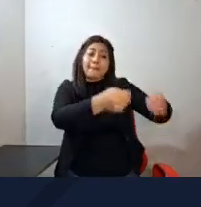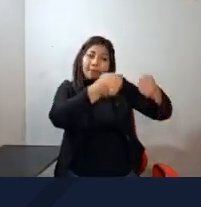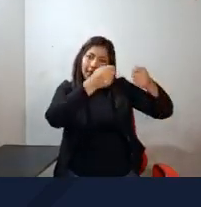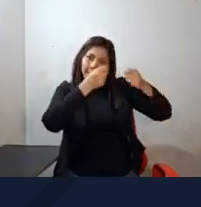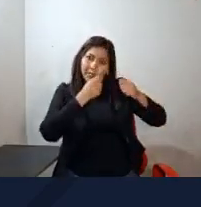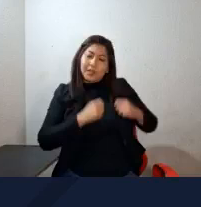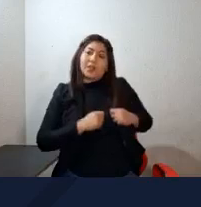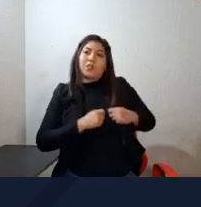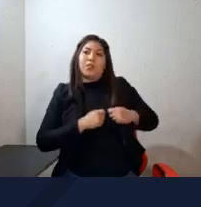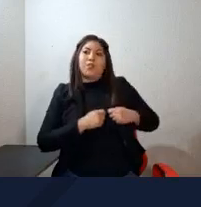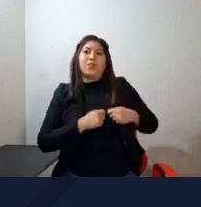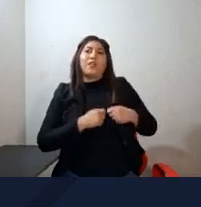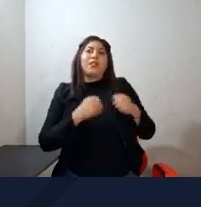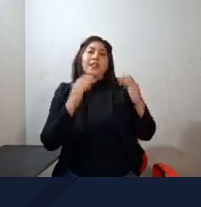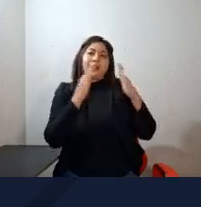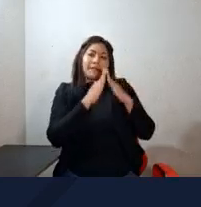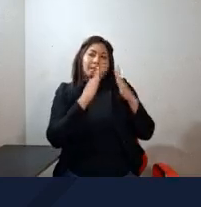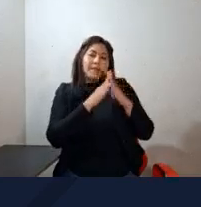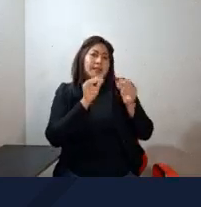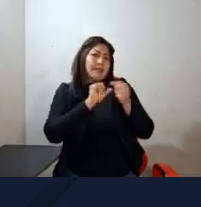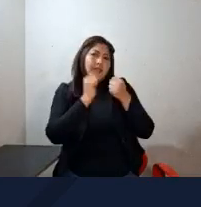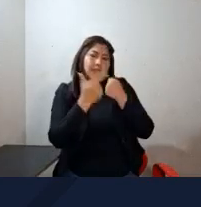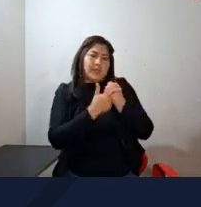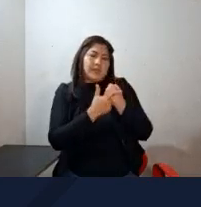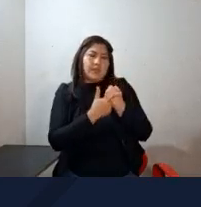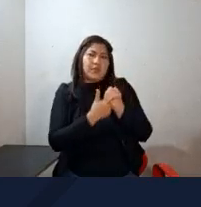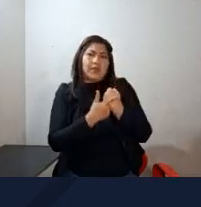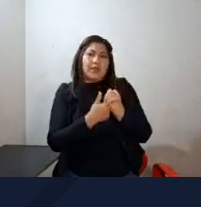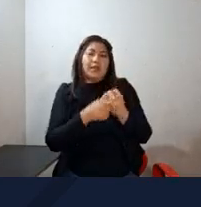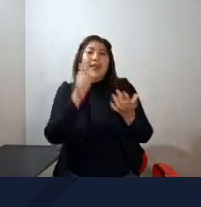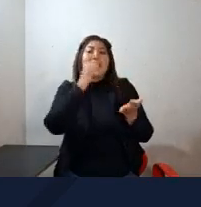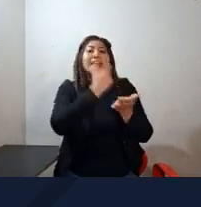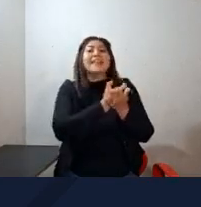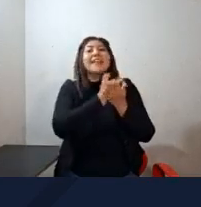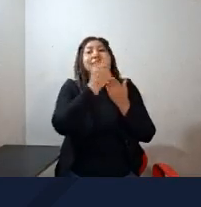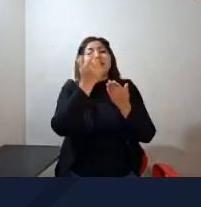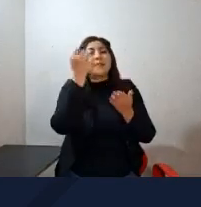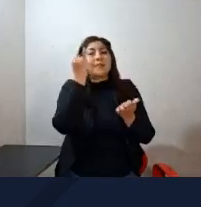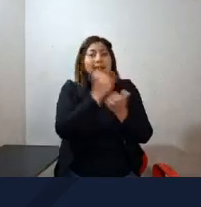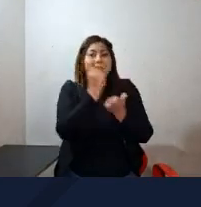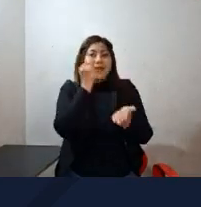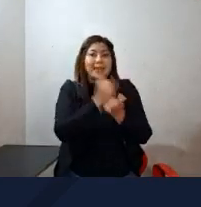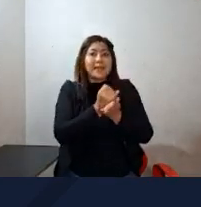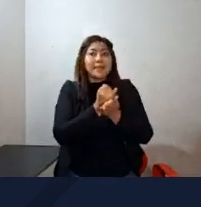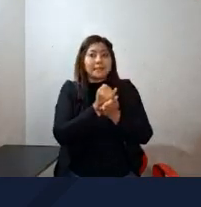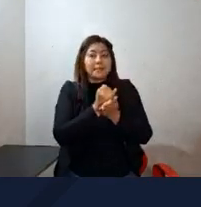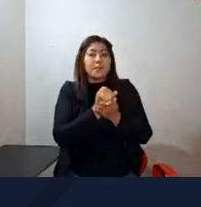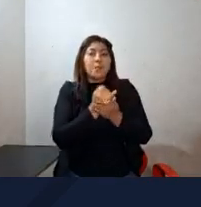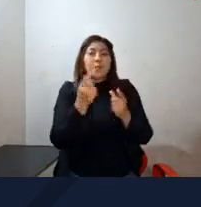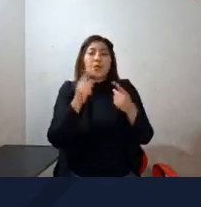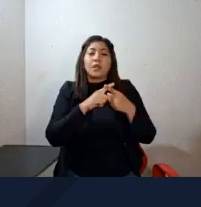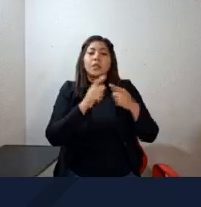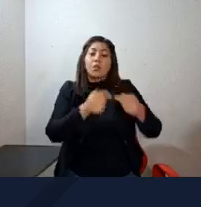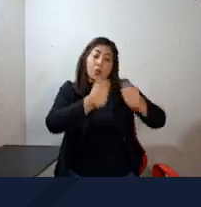Y obviamente, pues sí hay que pagar impuestos, tanto en la adjudicación como en la